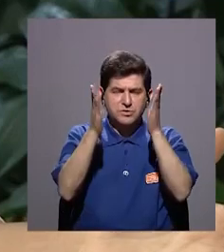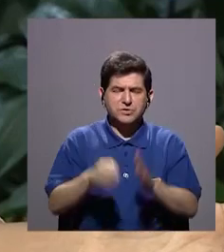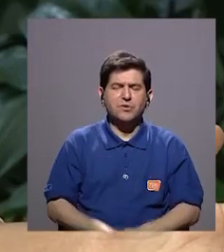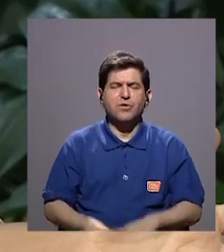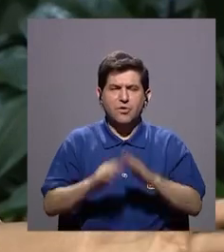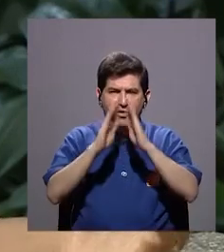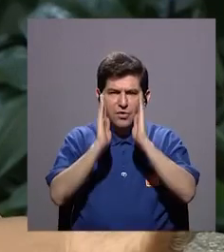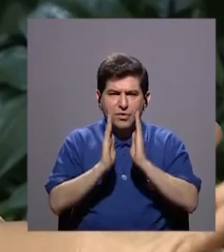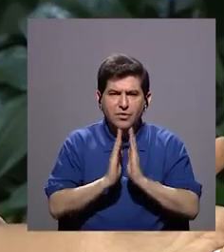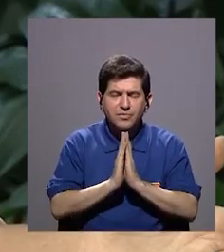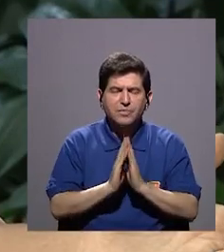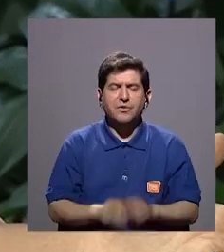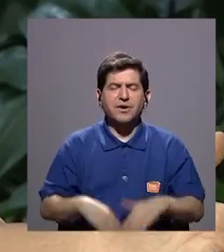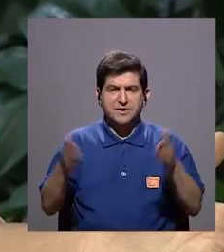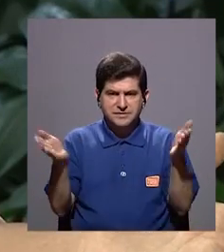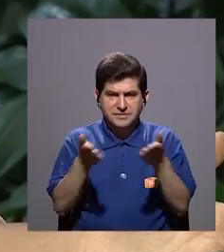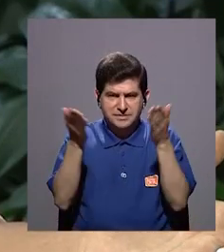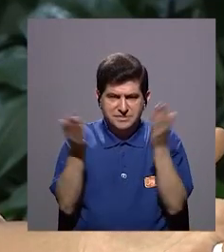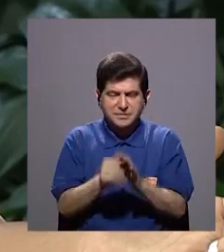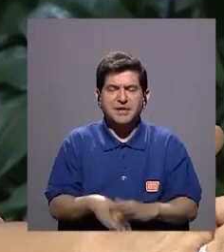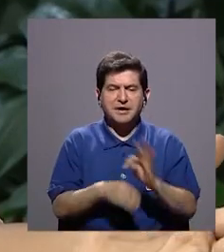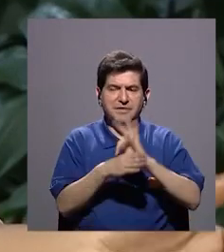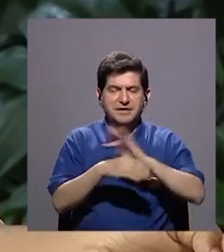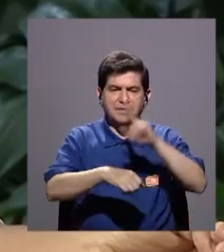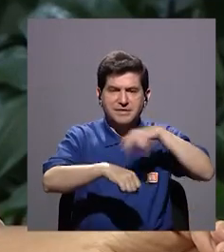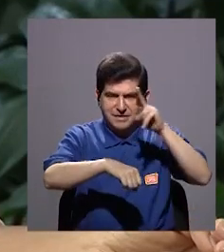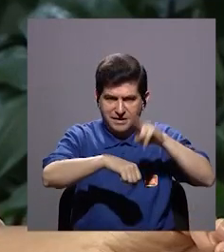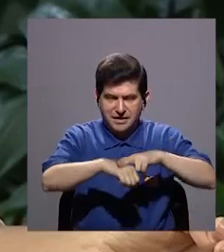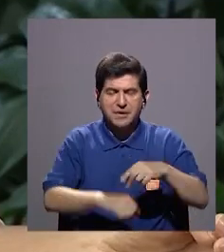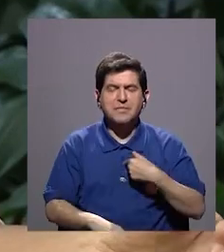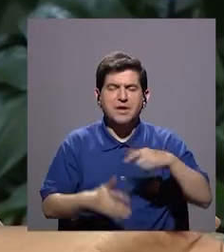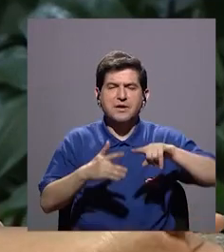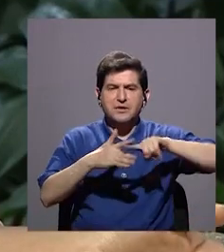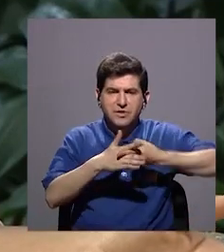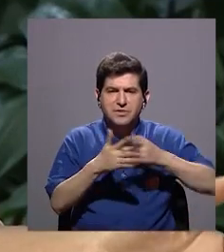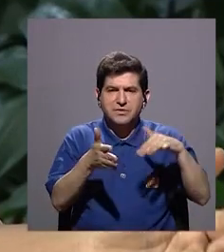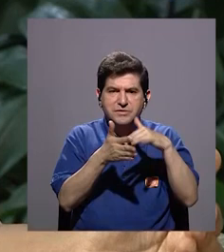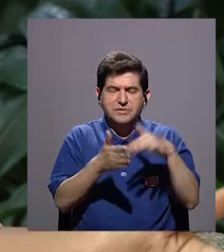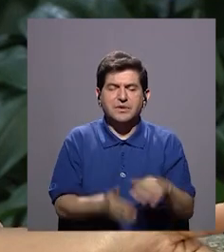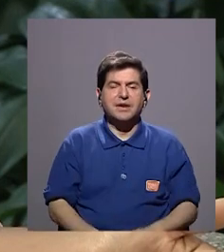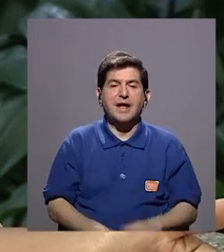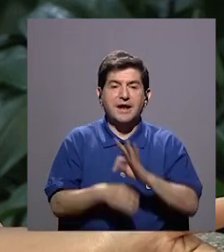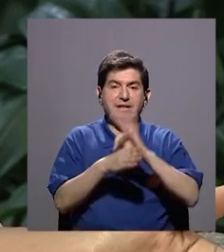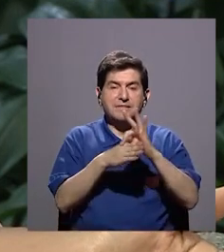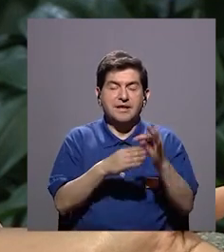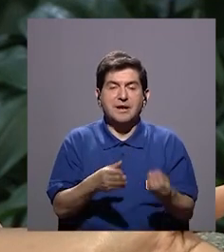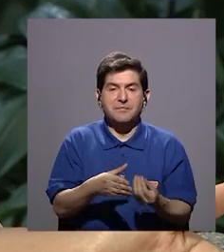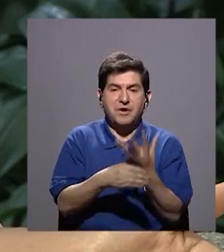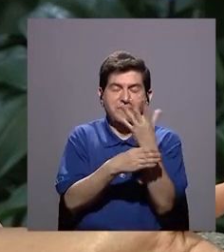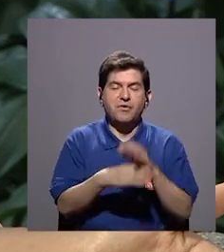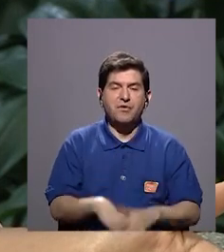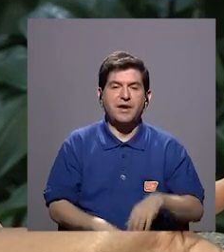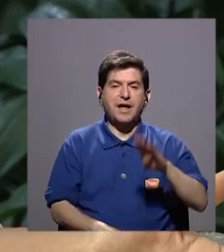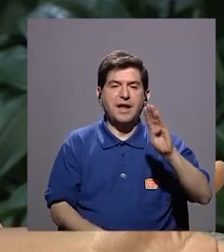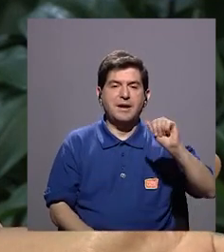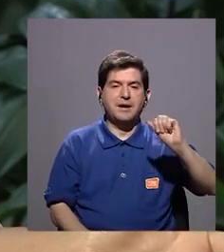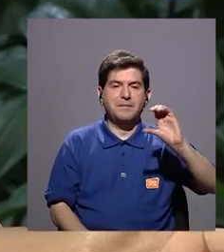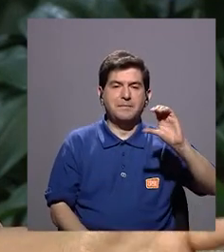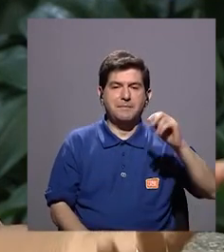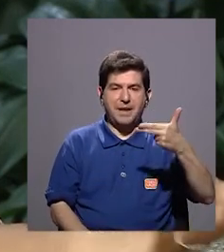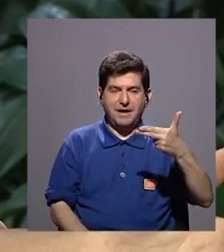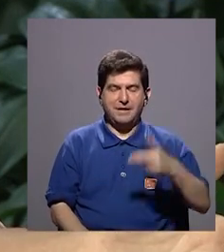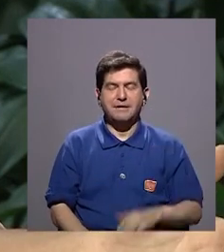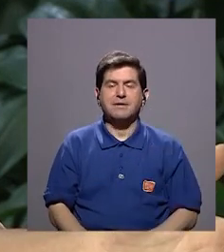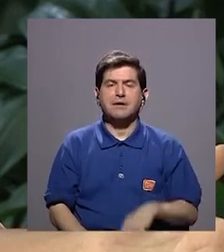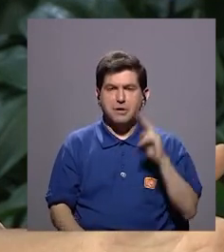promovían medicina natural, terapias naturales. Uh-huh. Y así empecé estudiando terapia floral, las flores de Bach, que